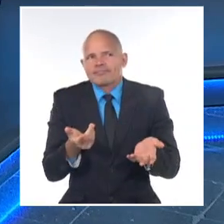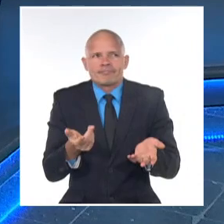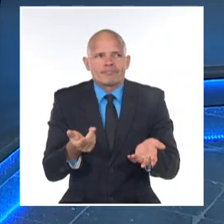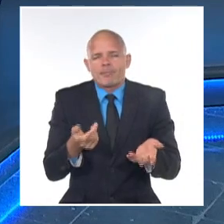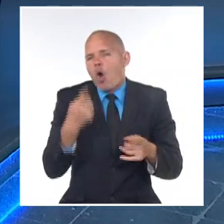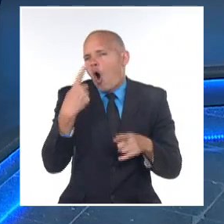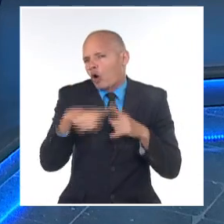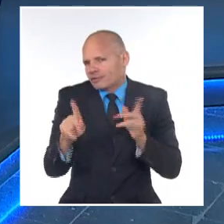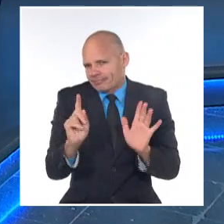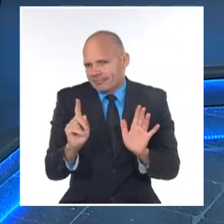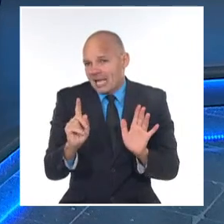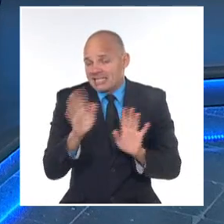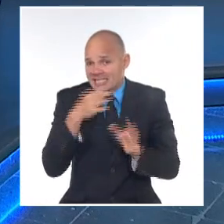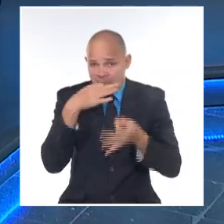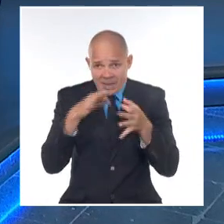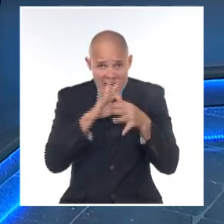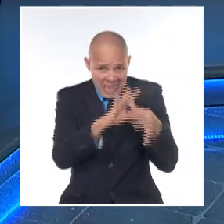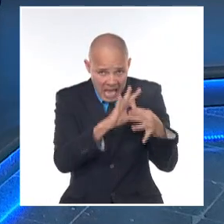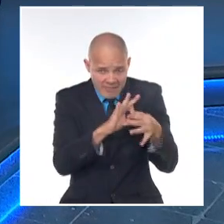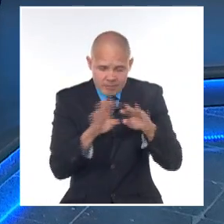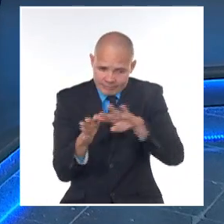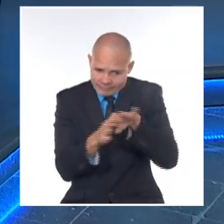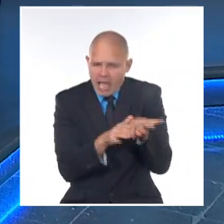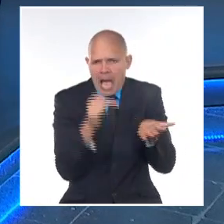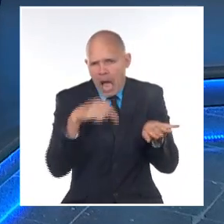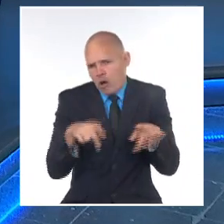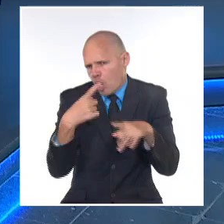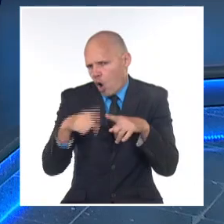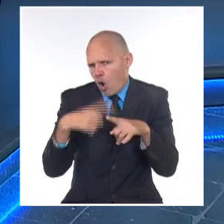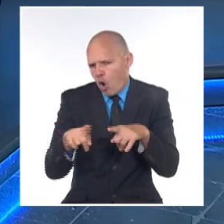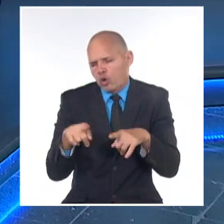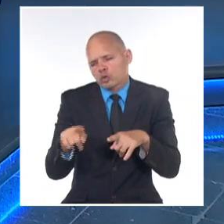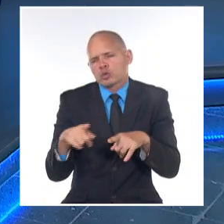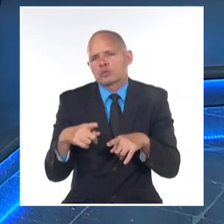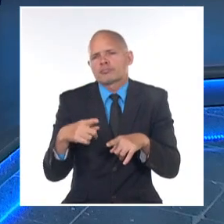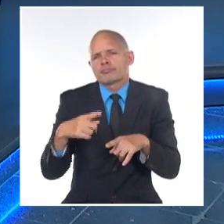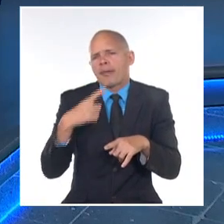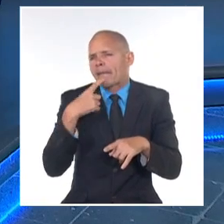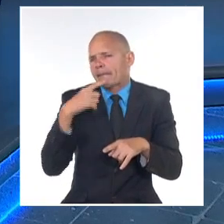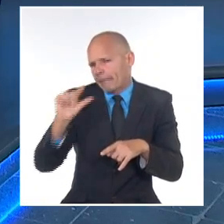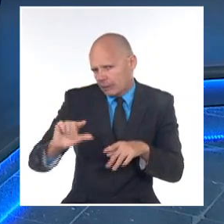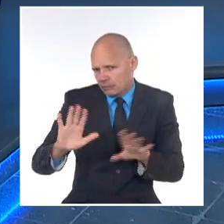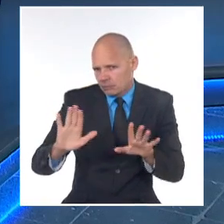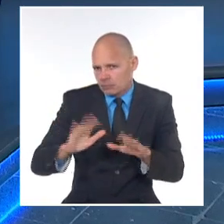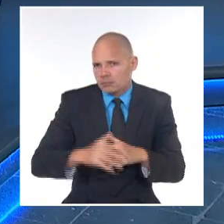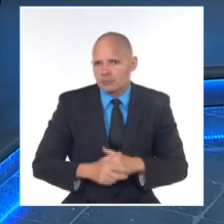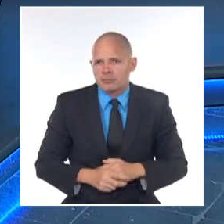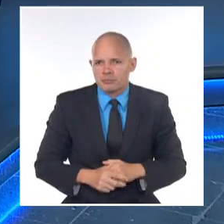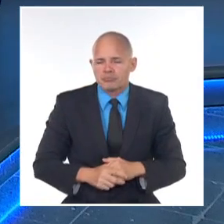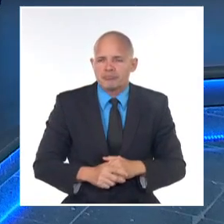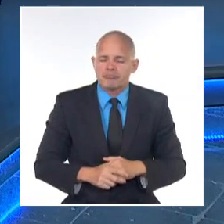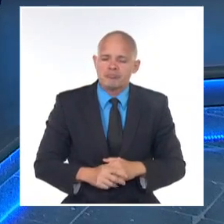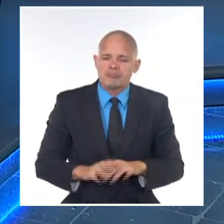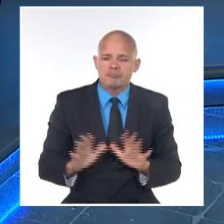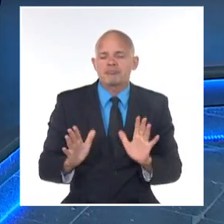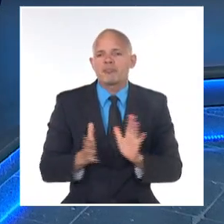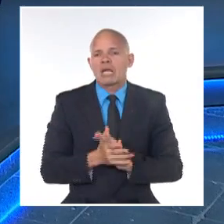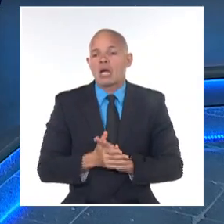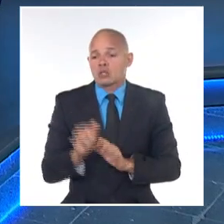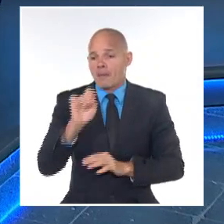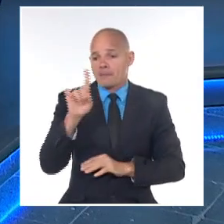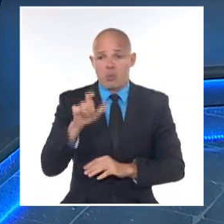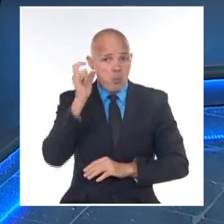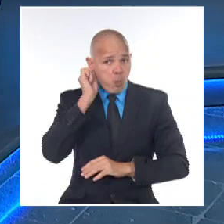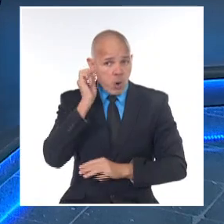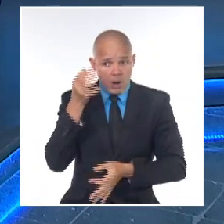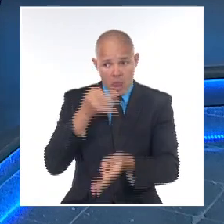favor, coronel, que me apoye en la explicación de cómo ustedes deben actuar ante esta situación. Vamos imaginariamente a pensar en